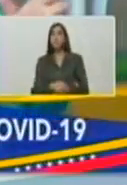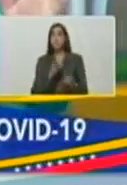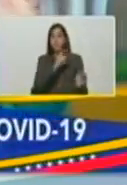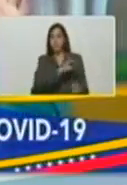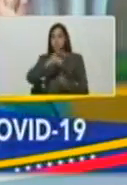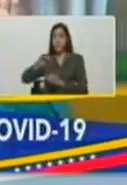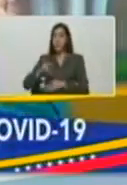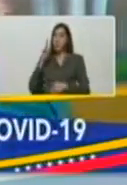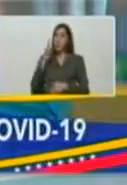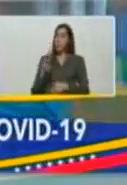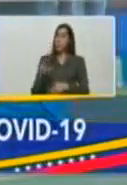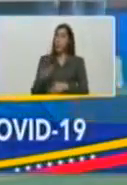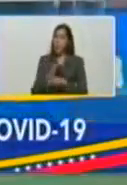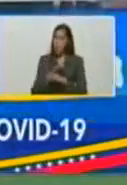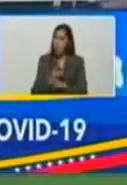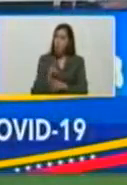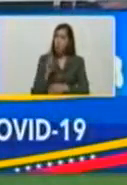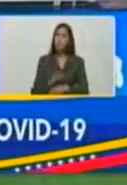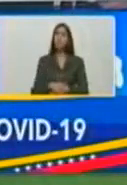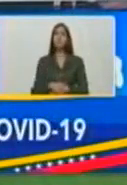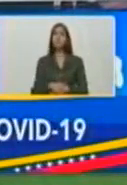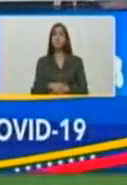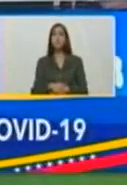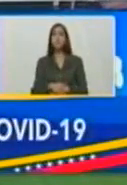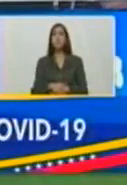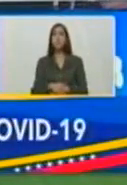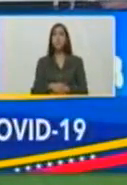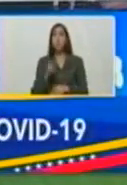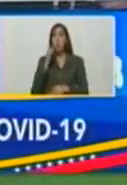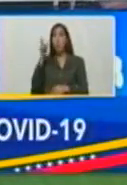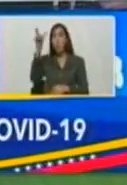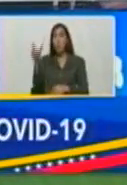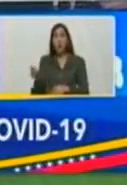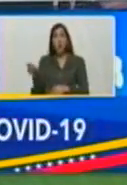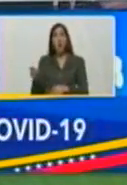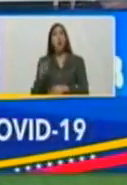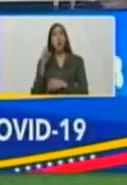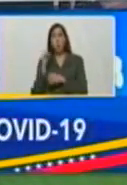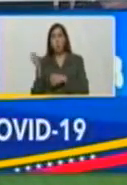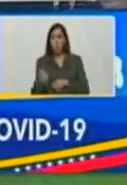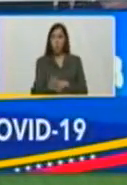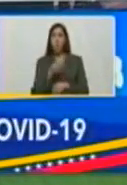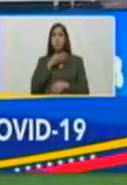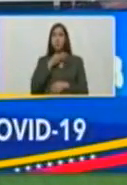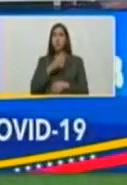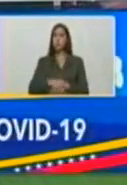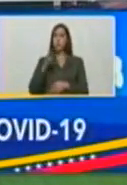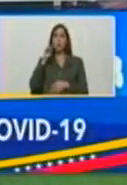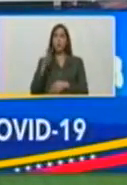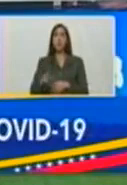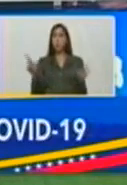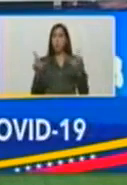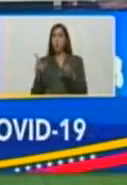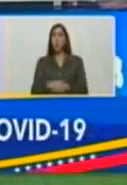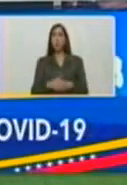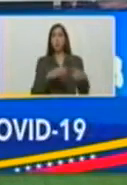ve los juegos, ¿verdad, Márquez? Márquez es beisbolista. Y no se pierde un juego. Ah,